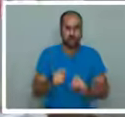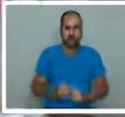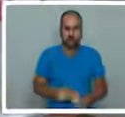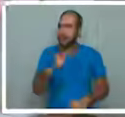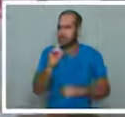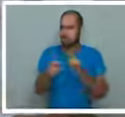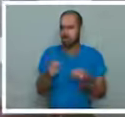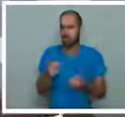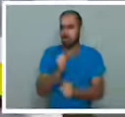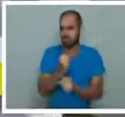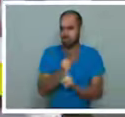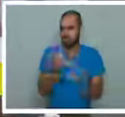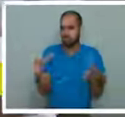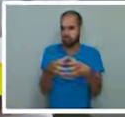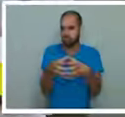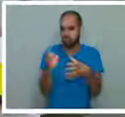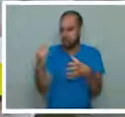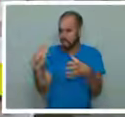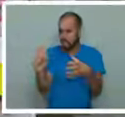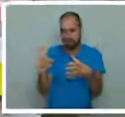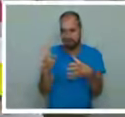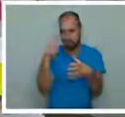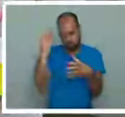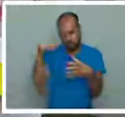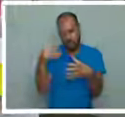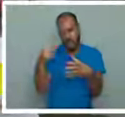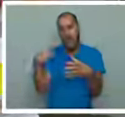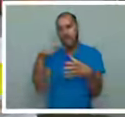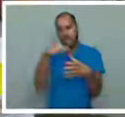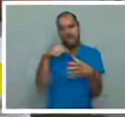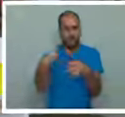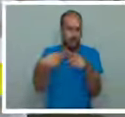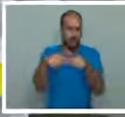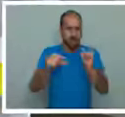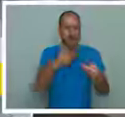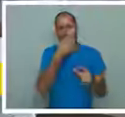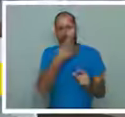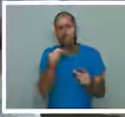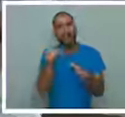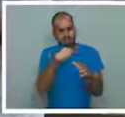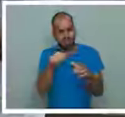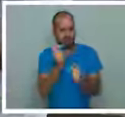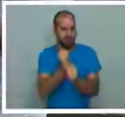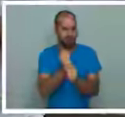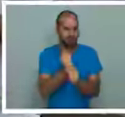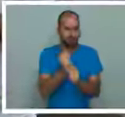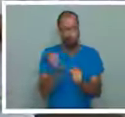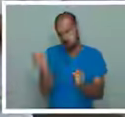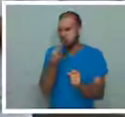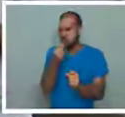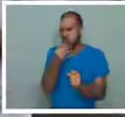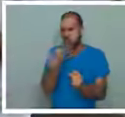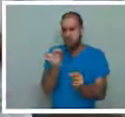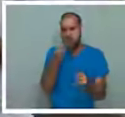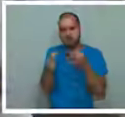el papel de los jóvenes está presente de qué manera puedes tú catalogar me desempeño de ellos los guías y los en